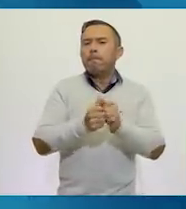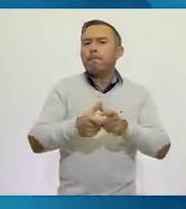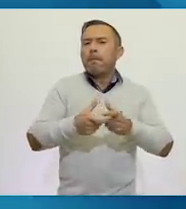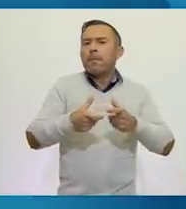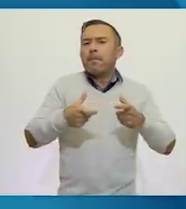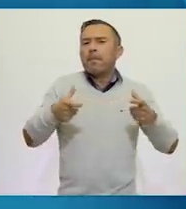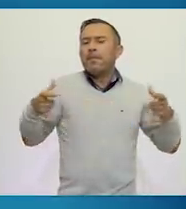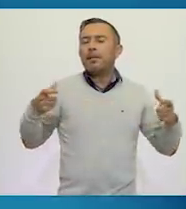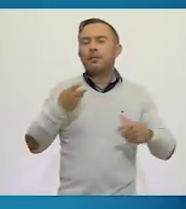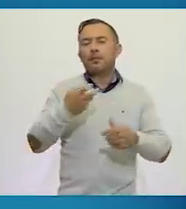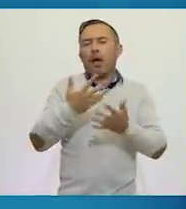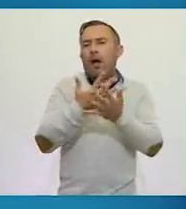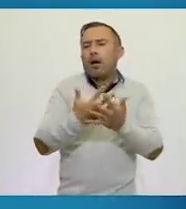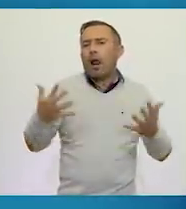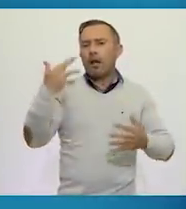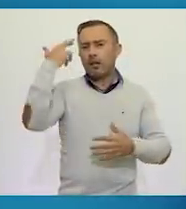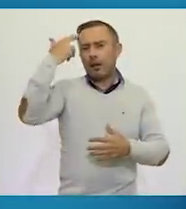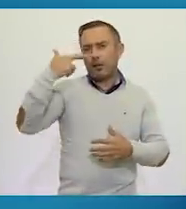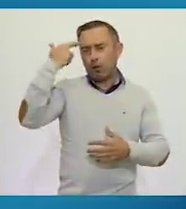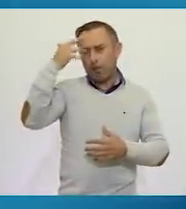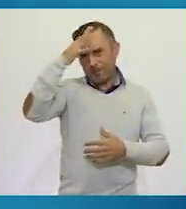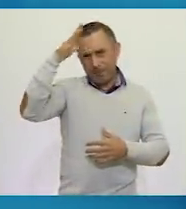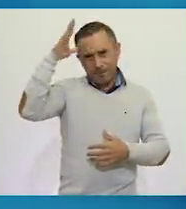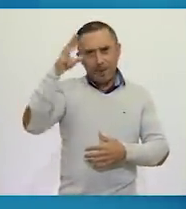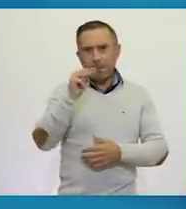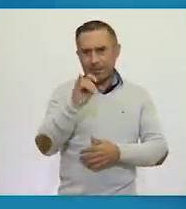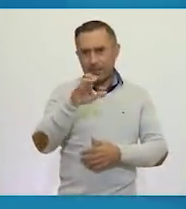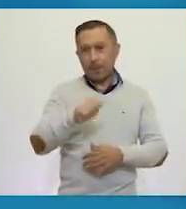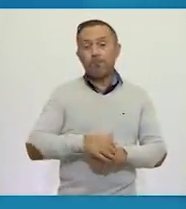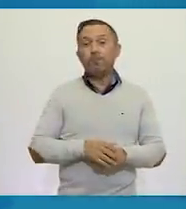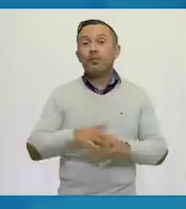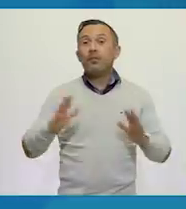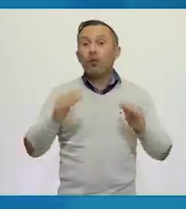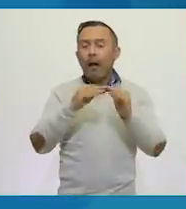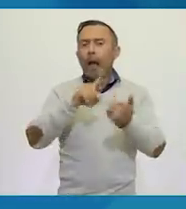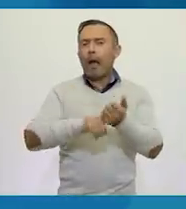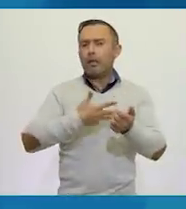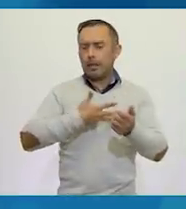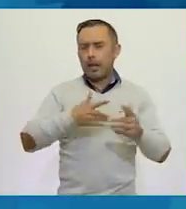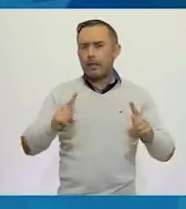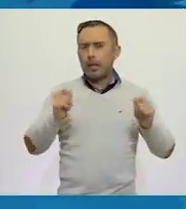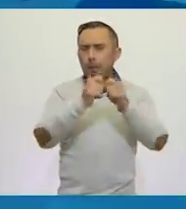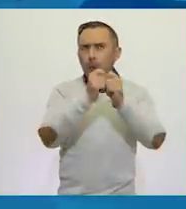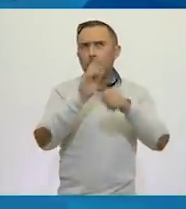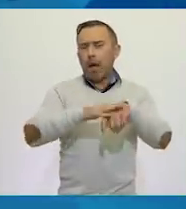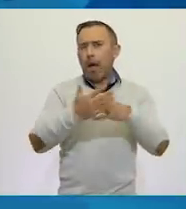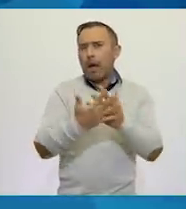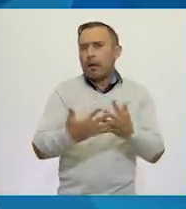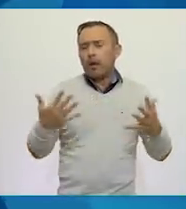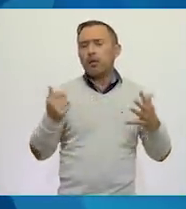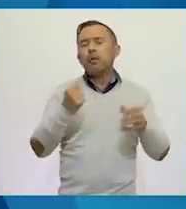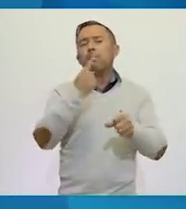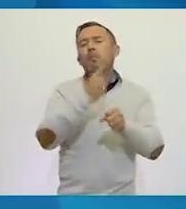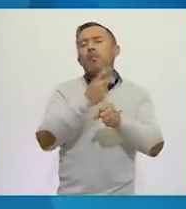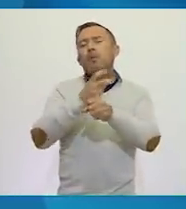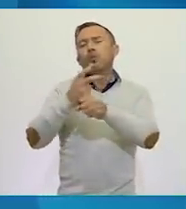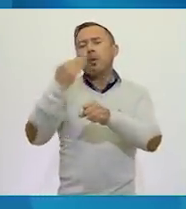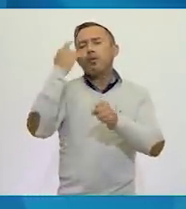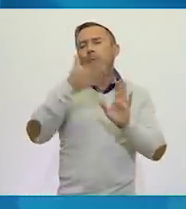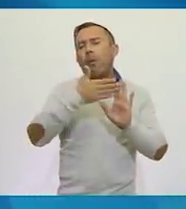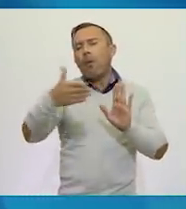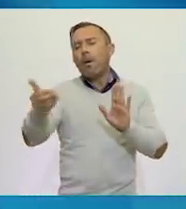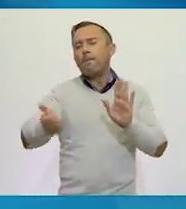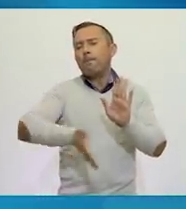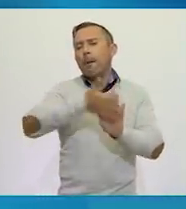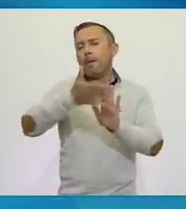gran imperio mexica. Tenochtitlán contaba con templos monumentales, construidos por etapas, adornados con esculturas de